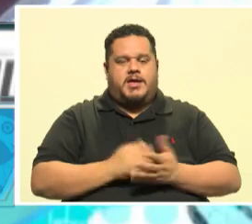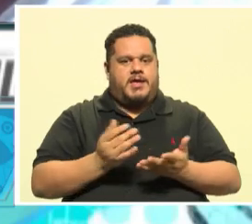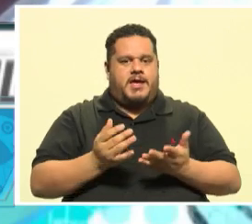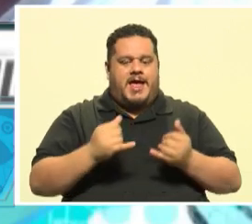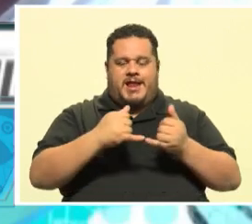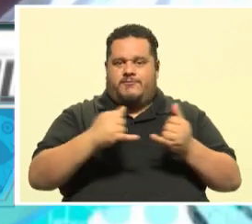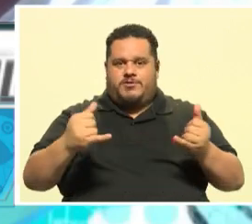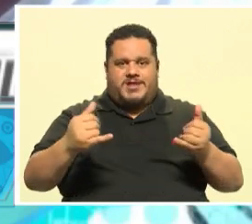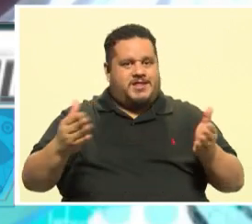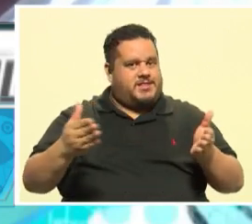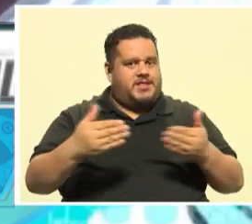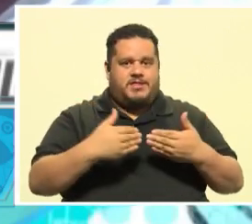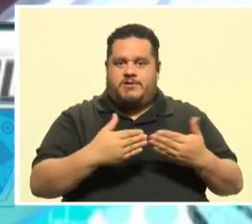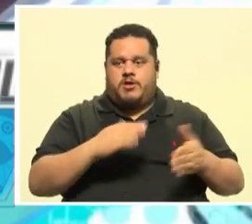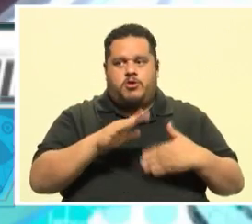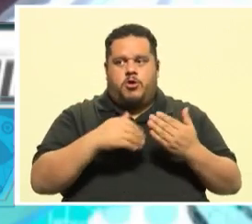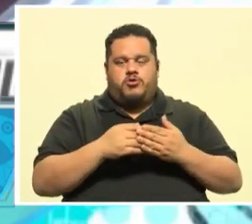Ernesto, para citar